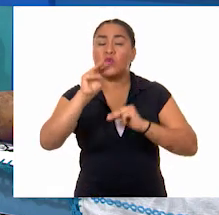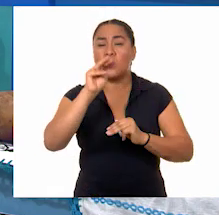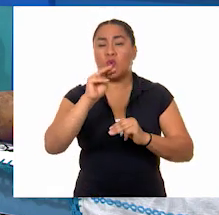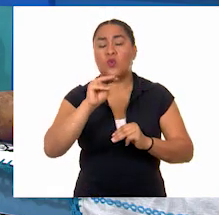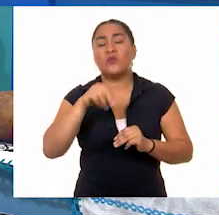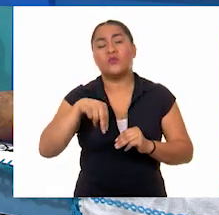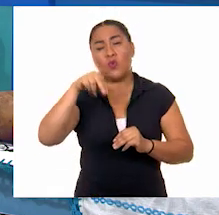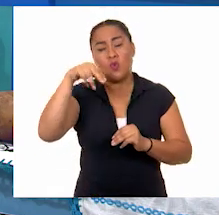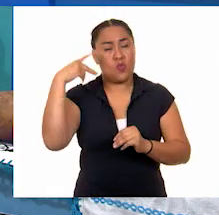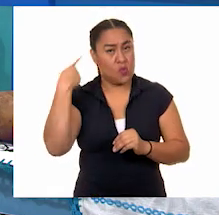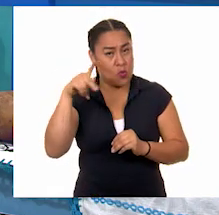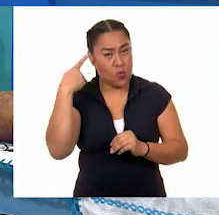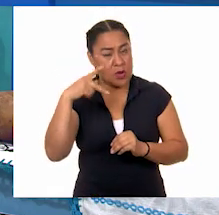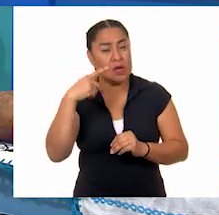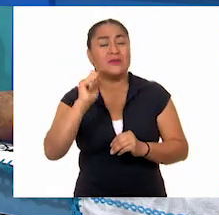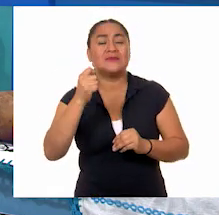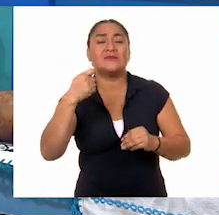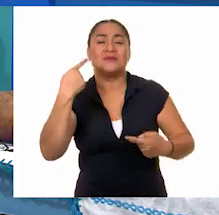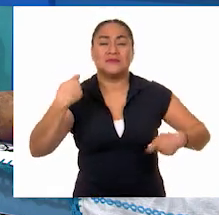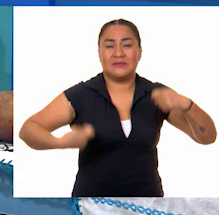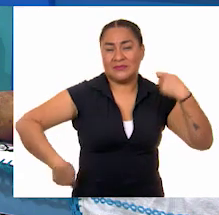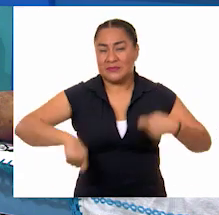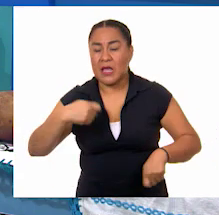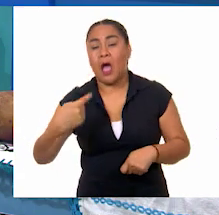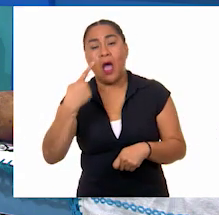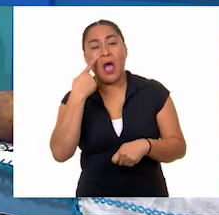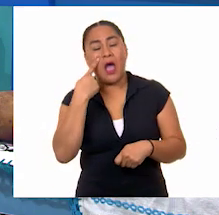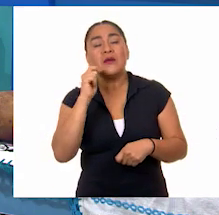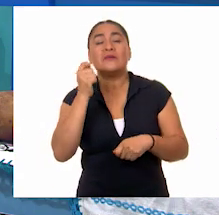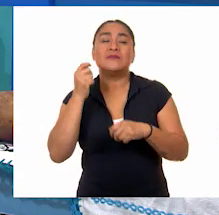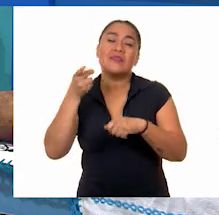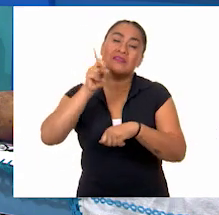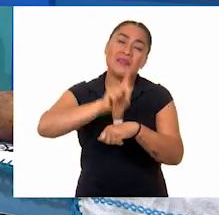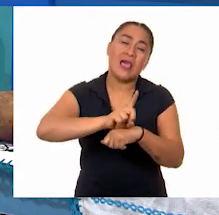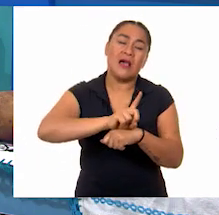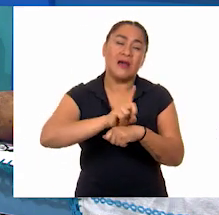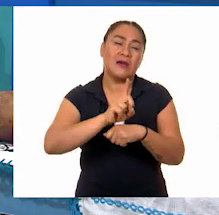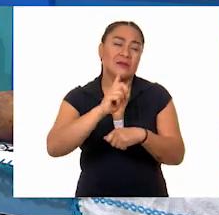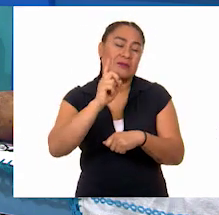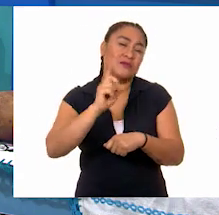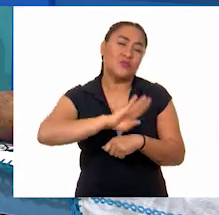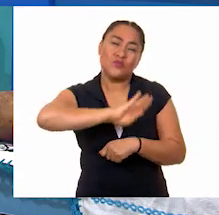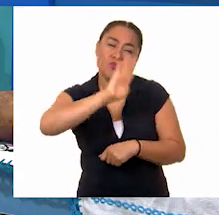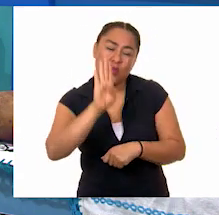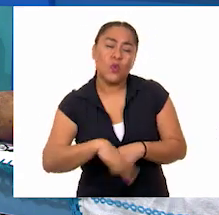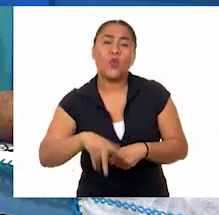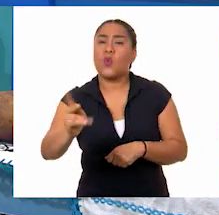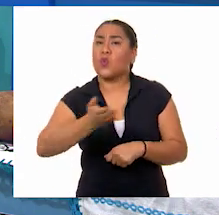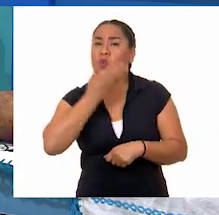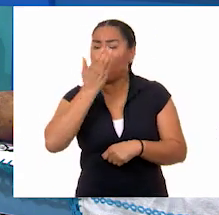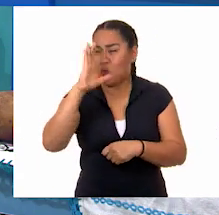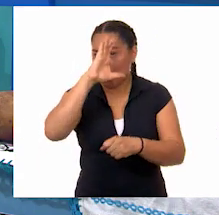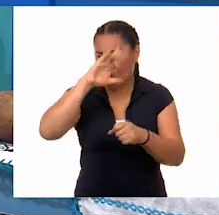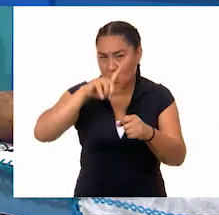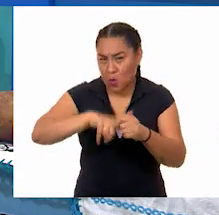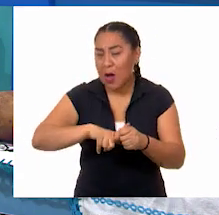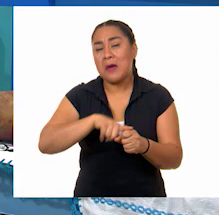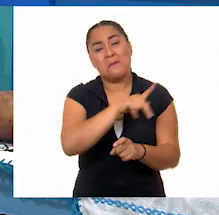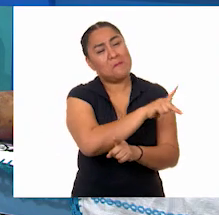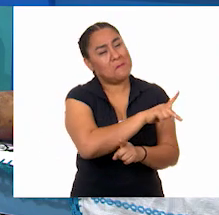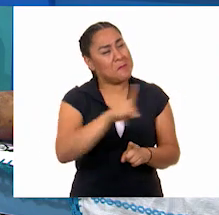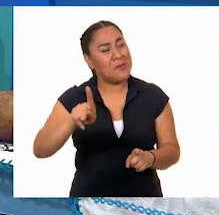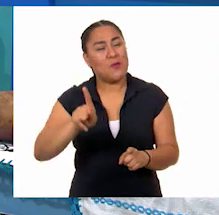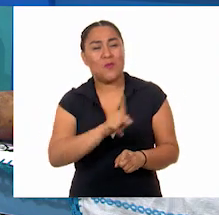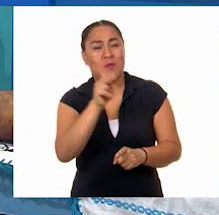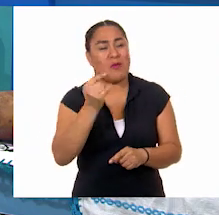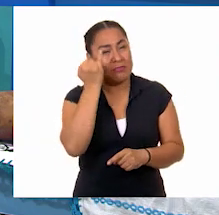de los huehuentones, con lo que celebran el Día de los Santos Difuntos, que es una práctica cultural compartida por la mayoría de los